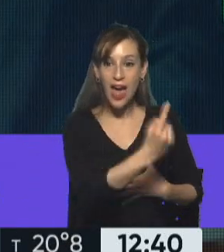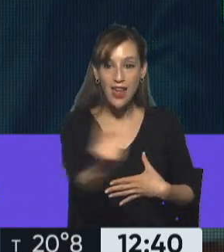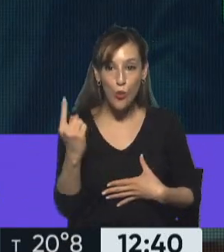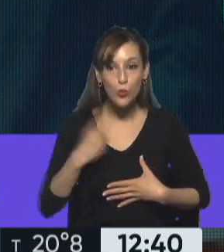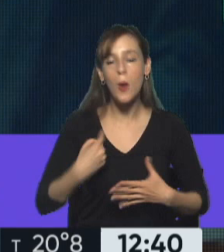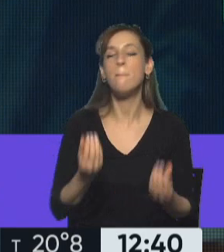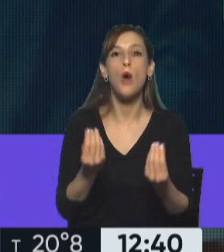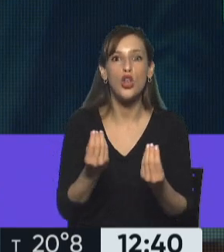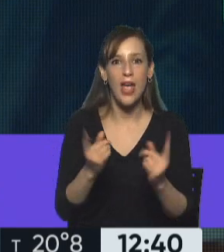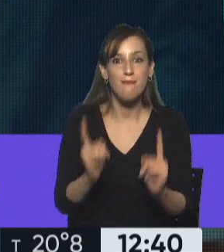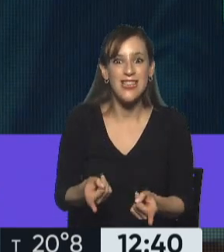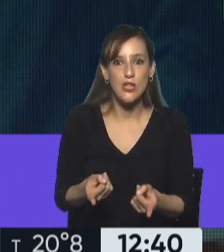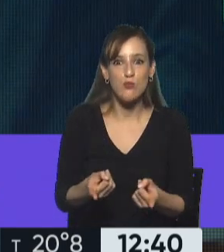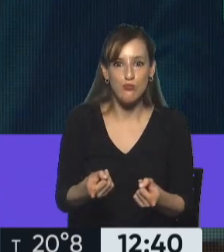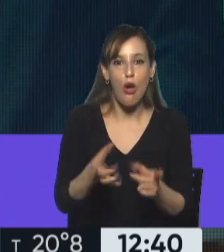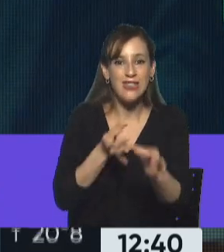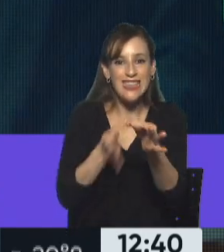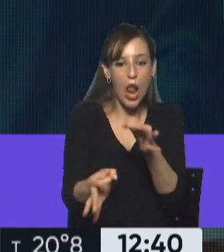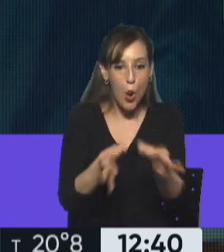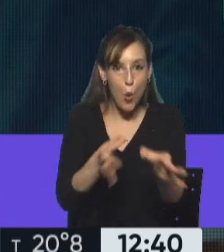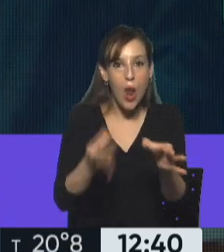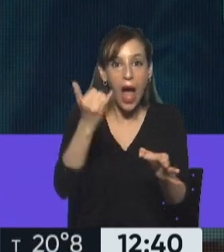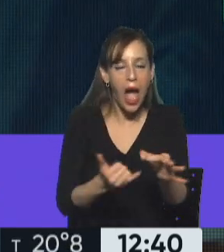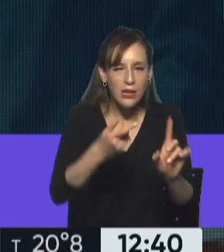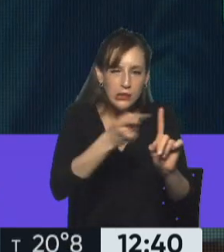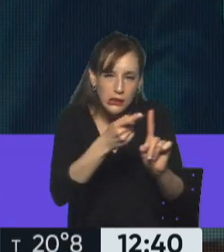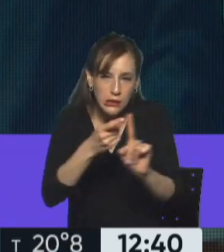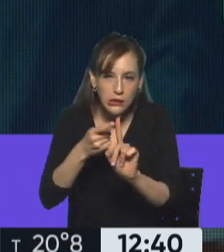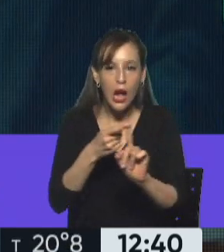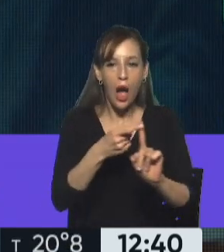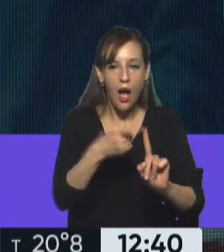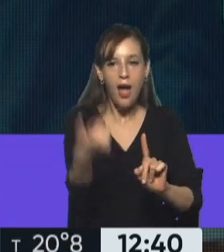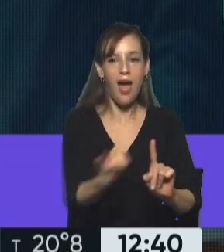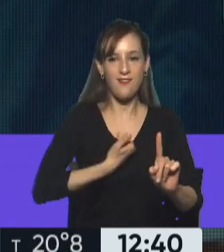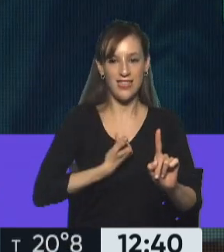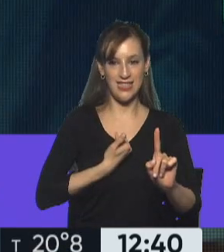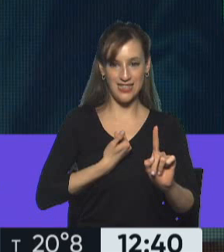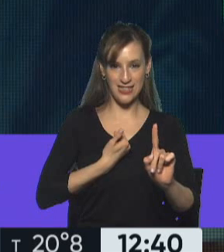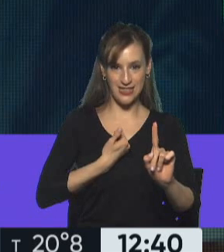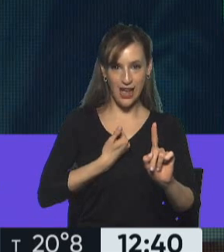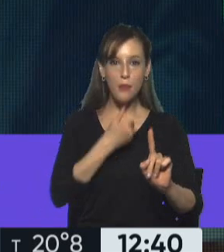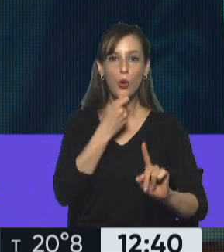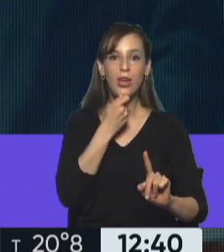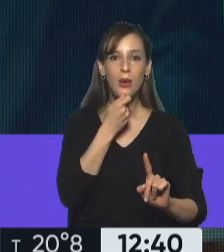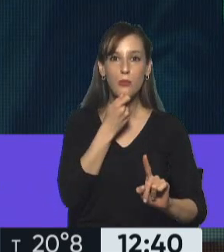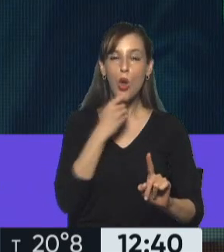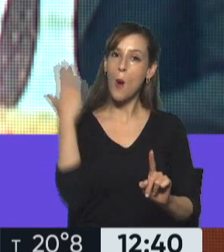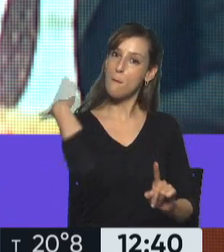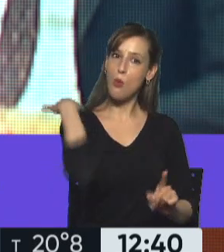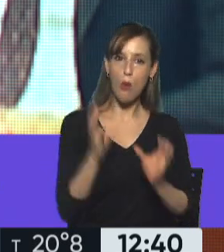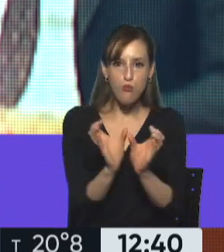mismos receptores en las células nos indican cuando se extienden el tejido pulmonar